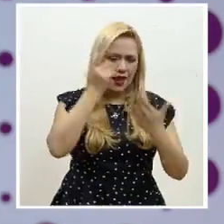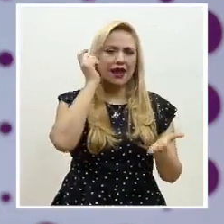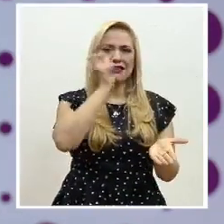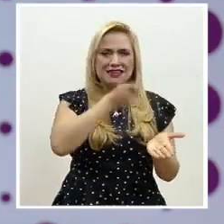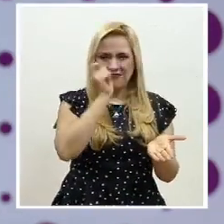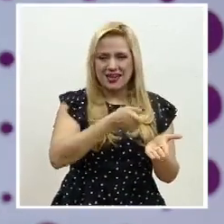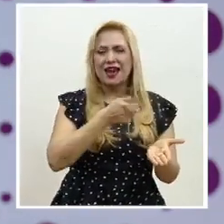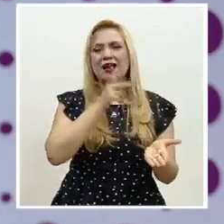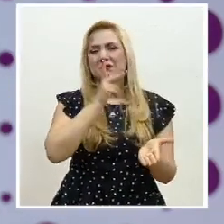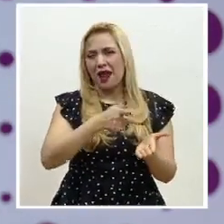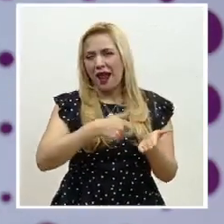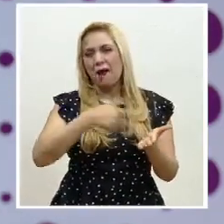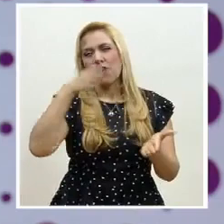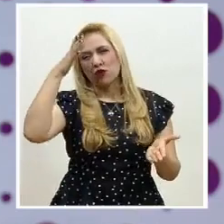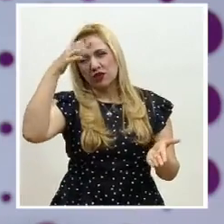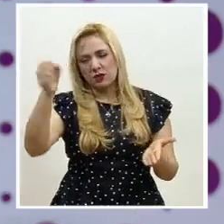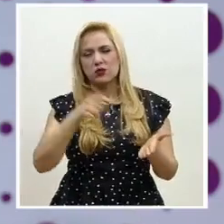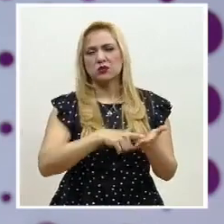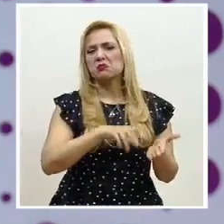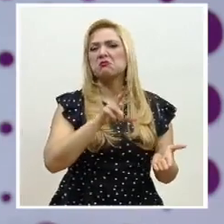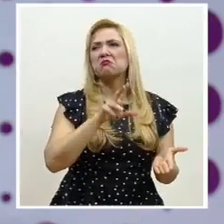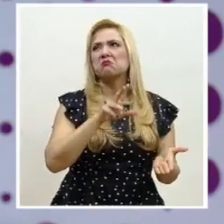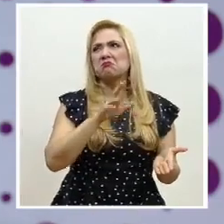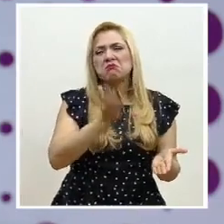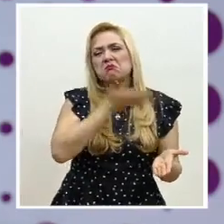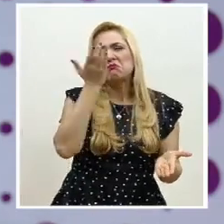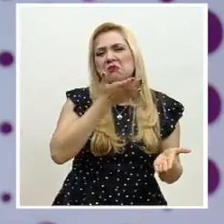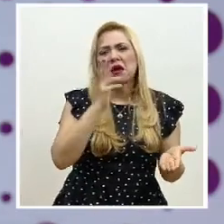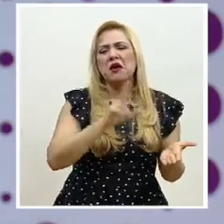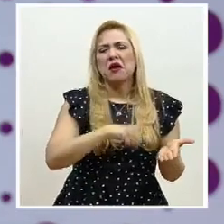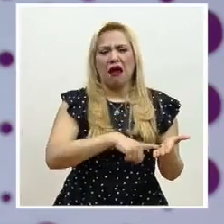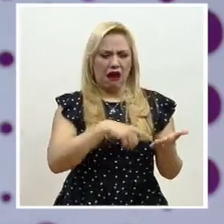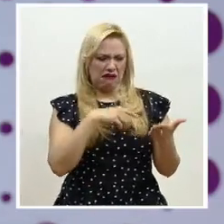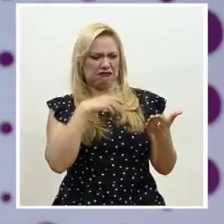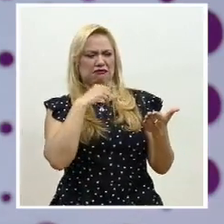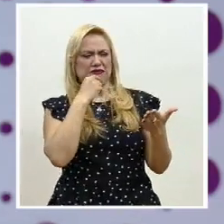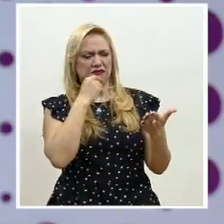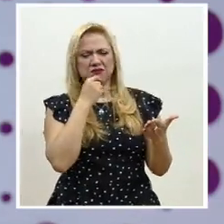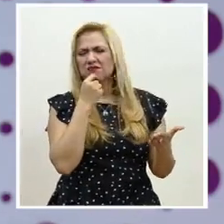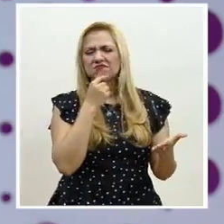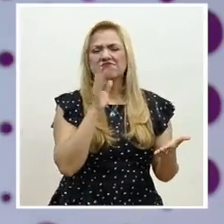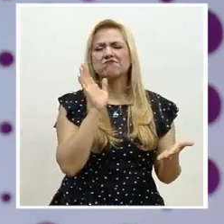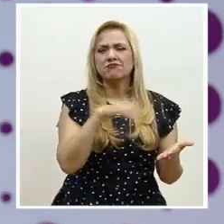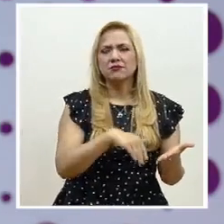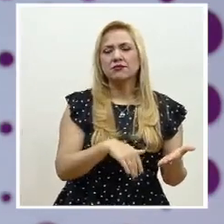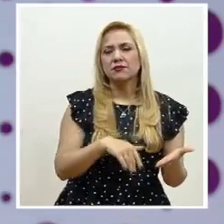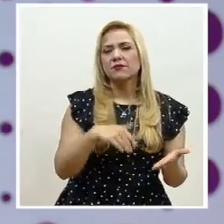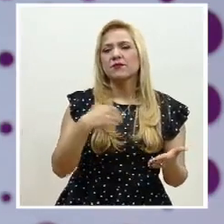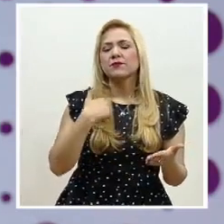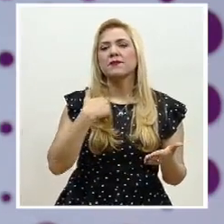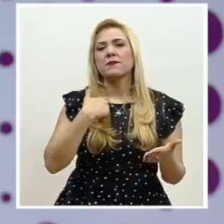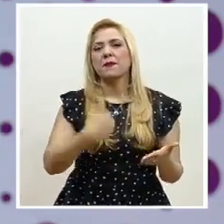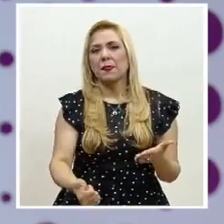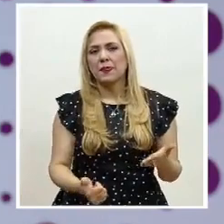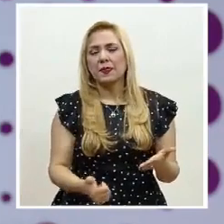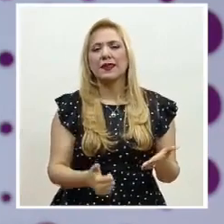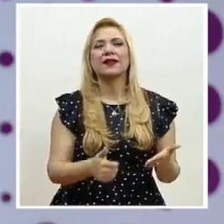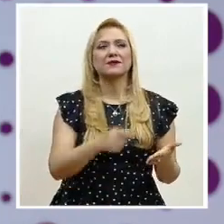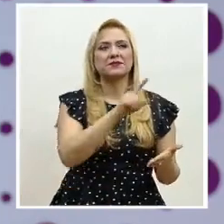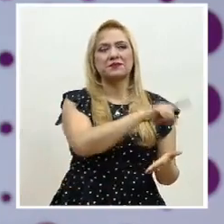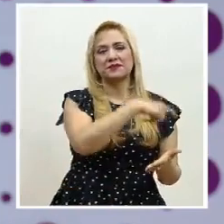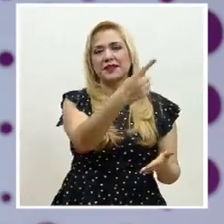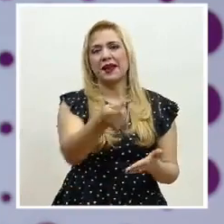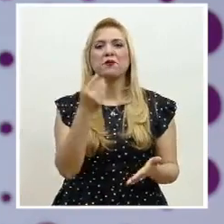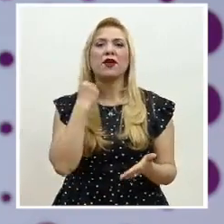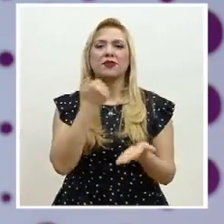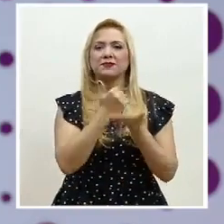no nos es ajeno, no nos es extraño, incluso podríamos pensar que a la persona está siendo auxiliada o está siendo representada por un